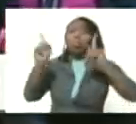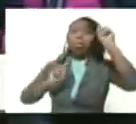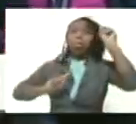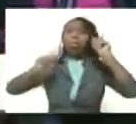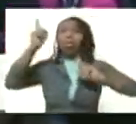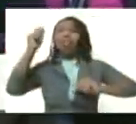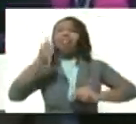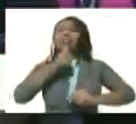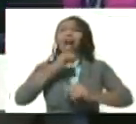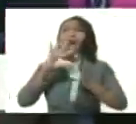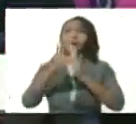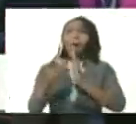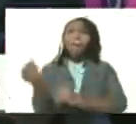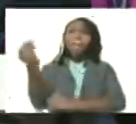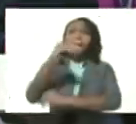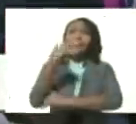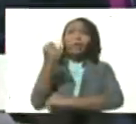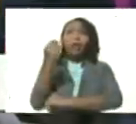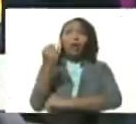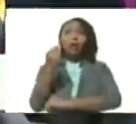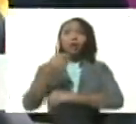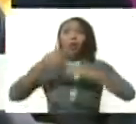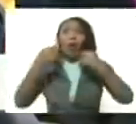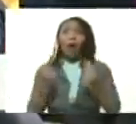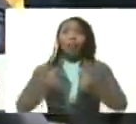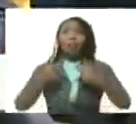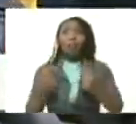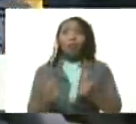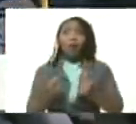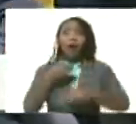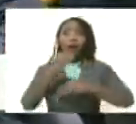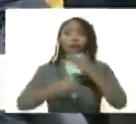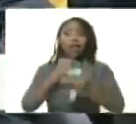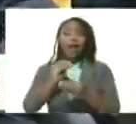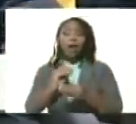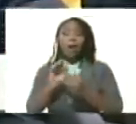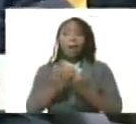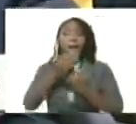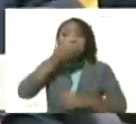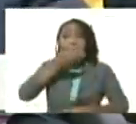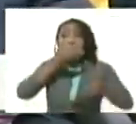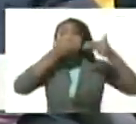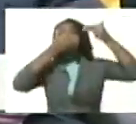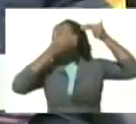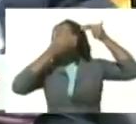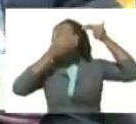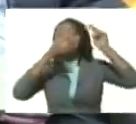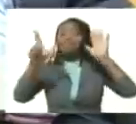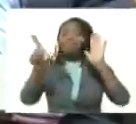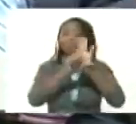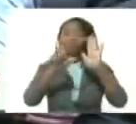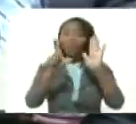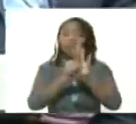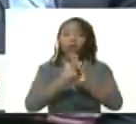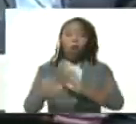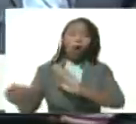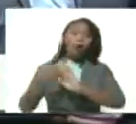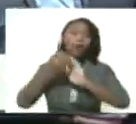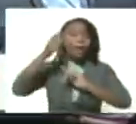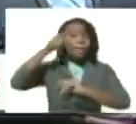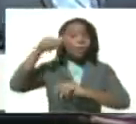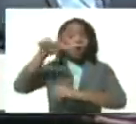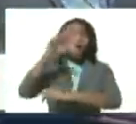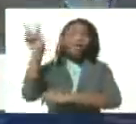se está robando más dinero de los activos que fueron secuestrados ilegítimamente contra el pueblo